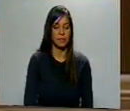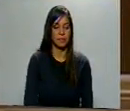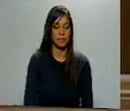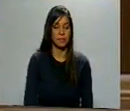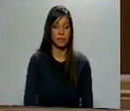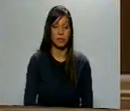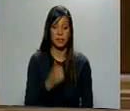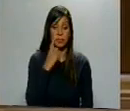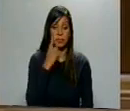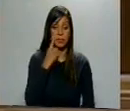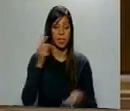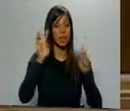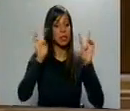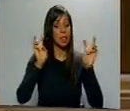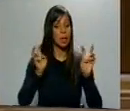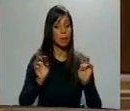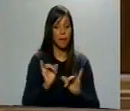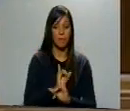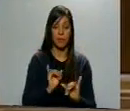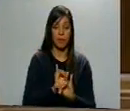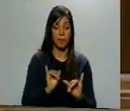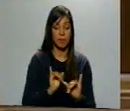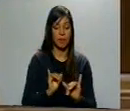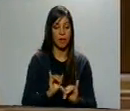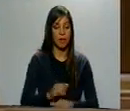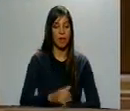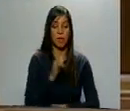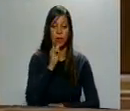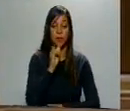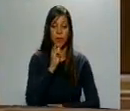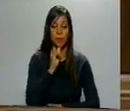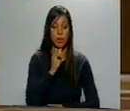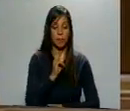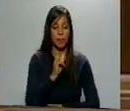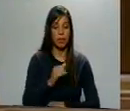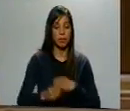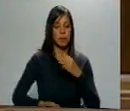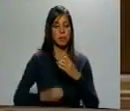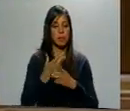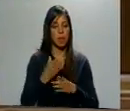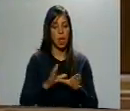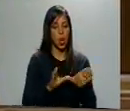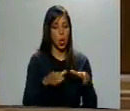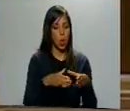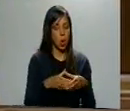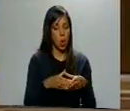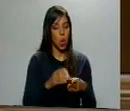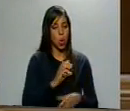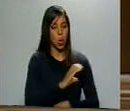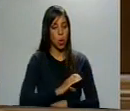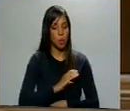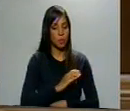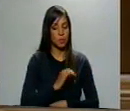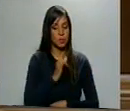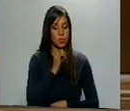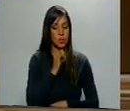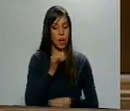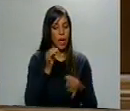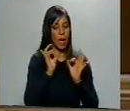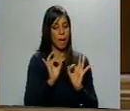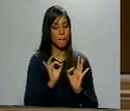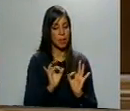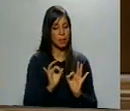Como hemos visto el orden del día, yo quería informar que ha sido creada una comisión especial para que presente informe ante esta